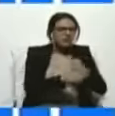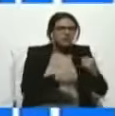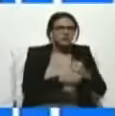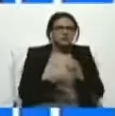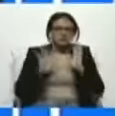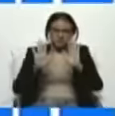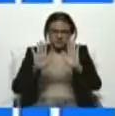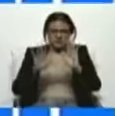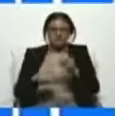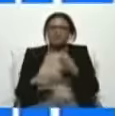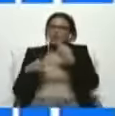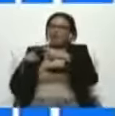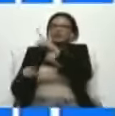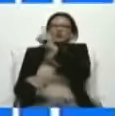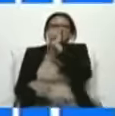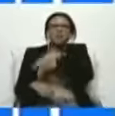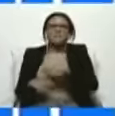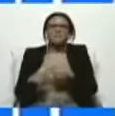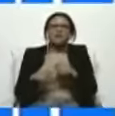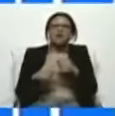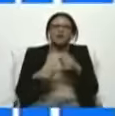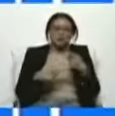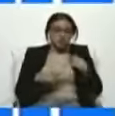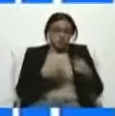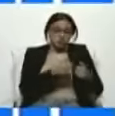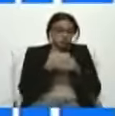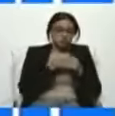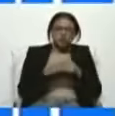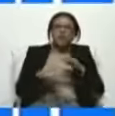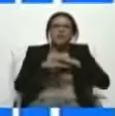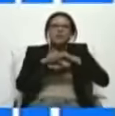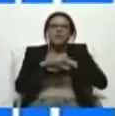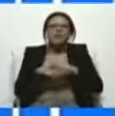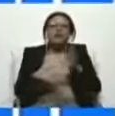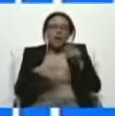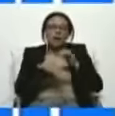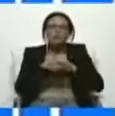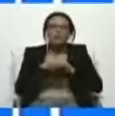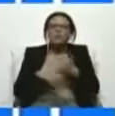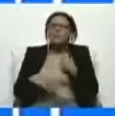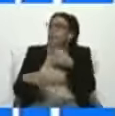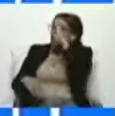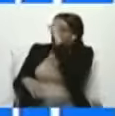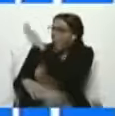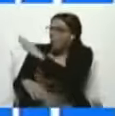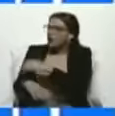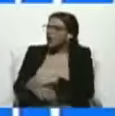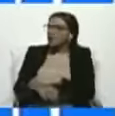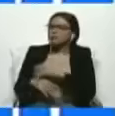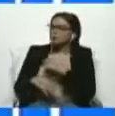va, ya te digo si te puedo saludar. Mire, puedo saludar a Palmieri, ¿puedo saludar a Juan Rodríguez? Sí, salúdelo, ¿cómo estás?